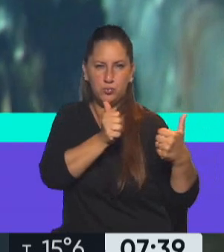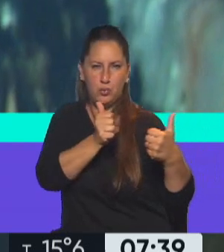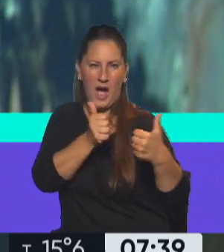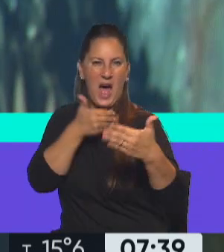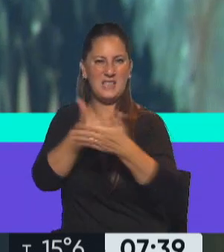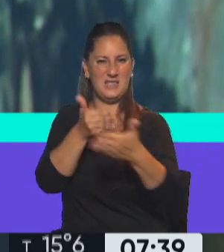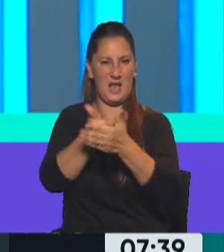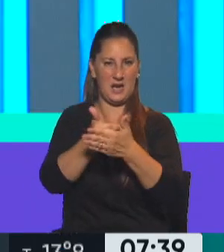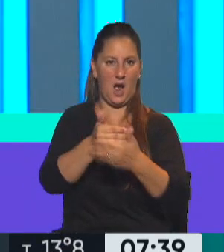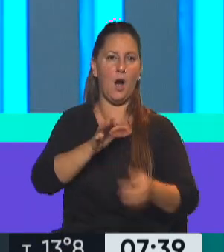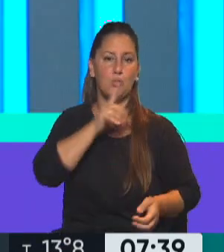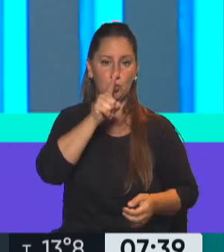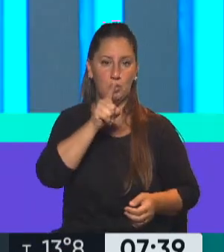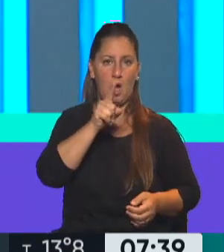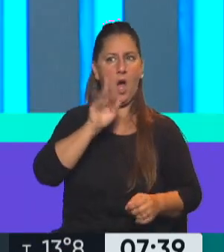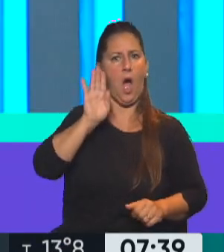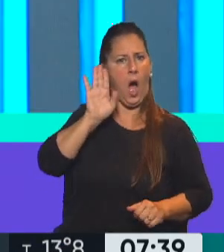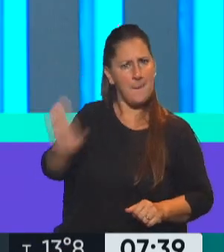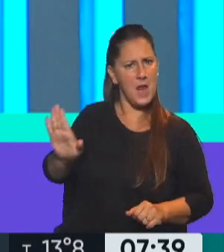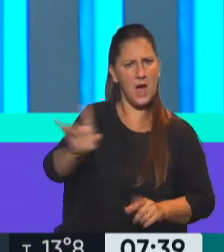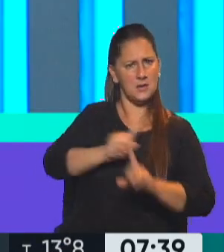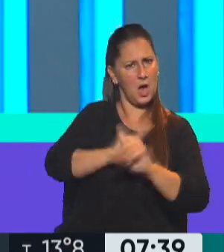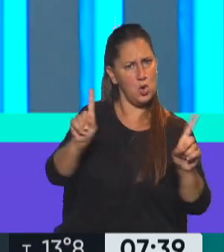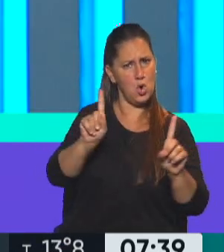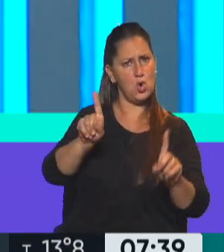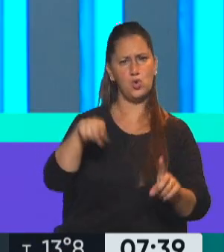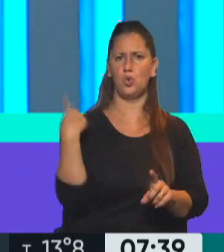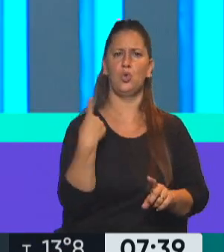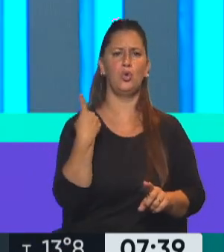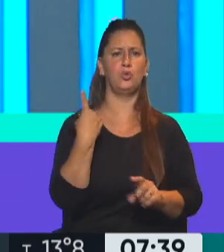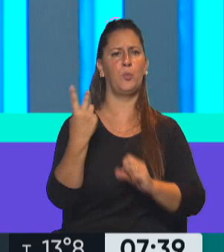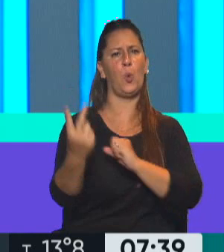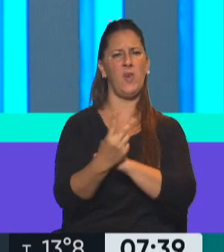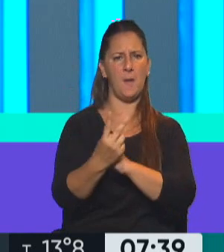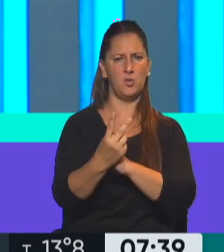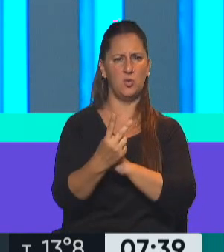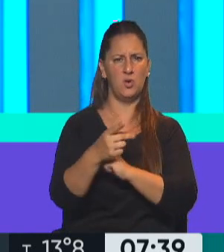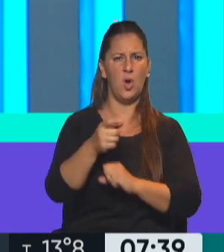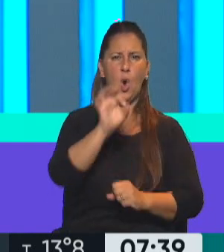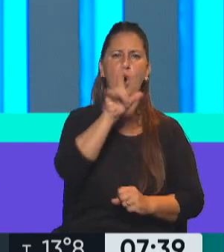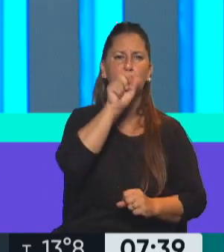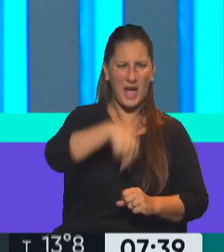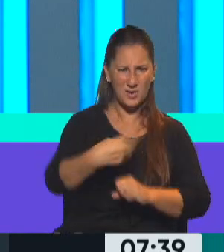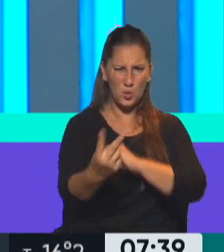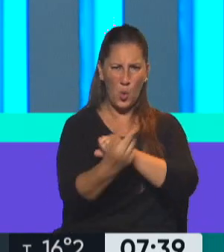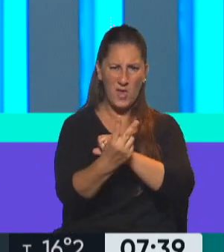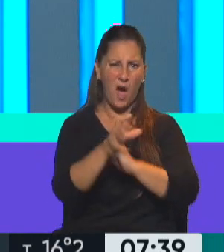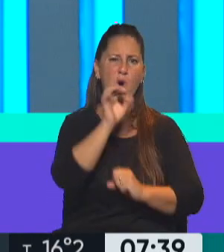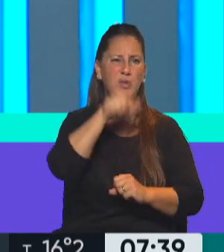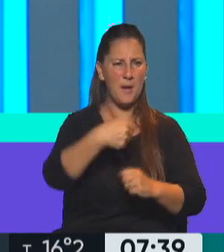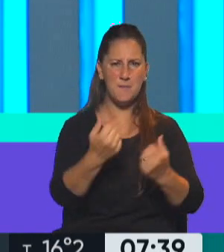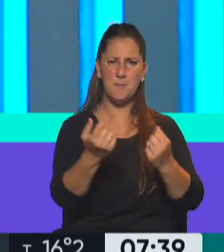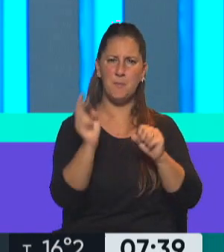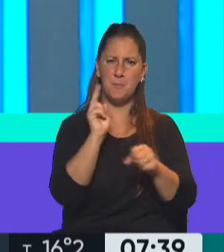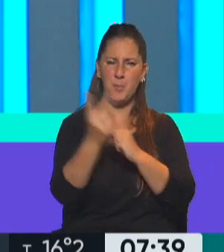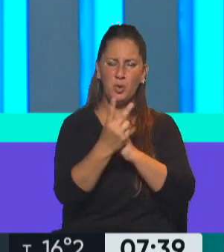siempre diciendo que no los estamos amenazando, nos estamos protegiendo. ¿Contra quién y de quién se están protegiendo? Siempre rechazaban